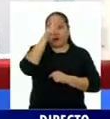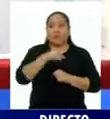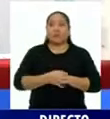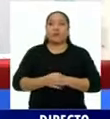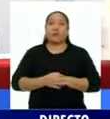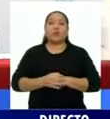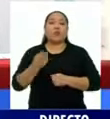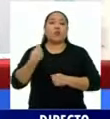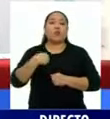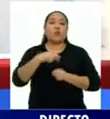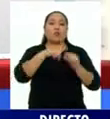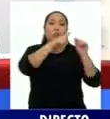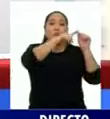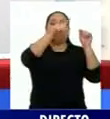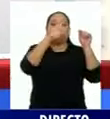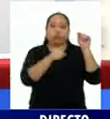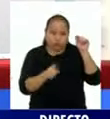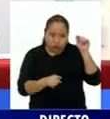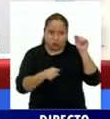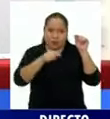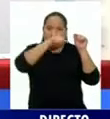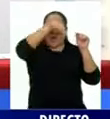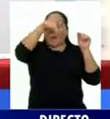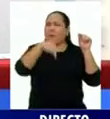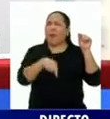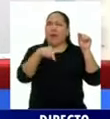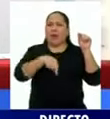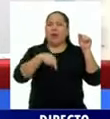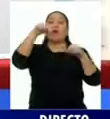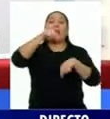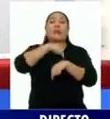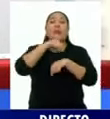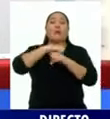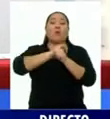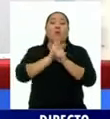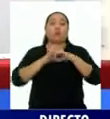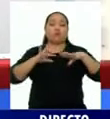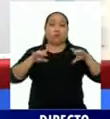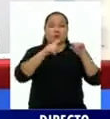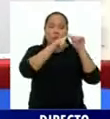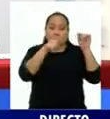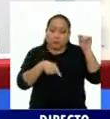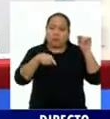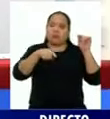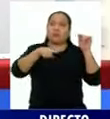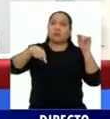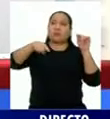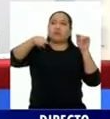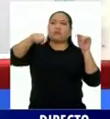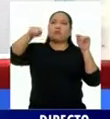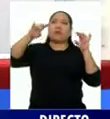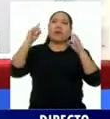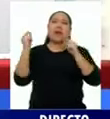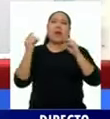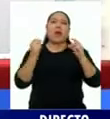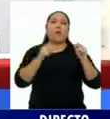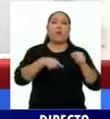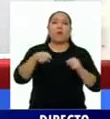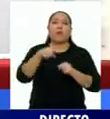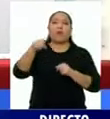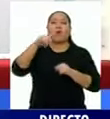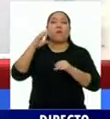Nos caímos con virulencia, por la cuarentena fundamentalmente, pero nos hemos recuperado rápidamente,